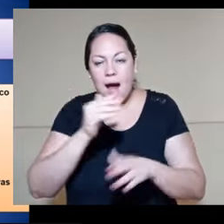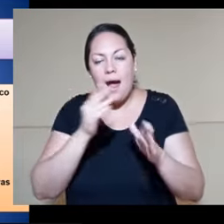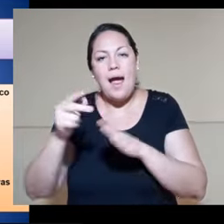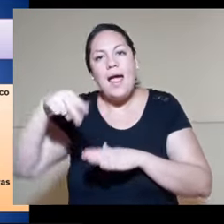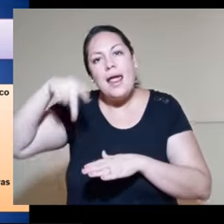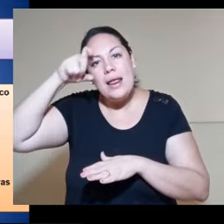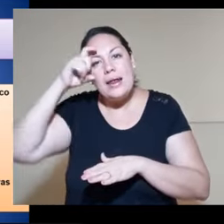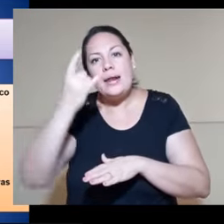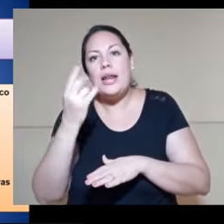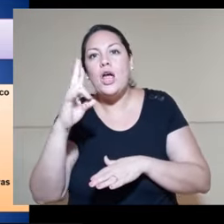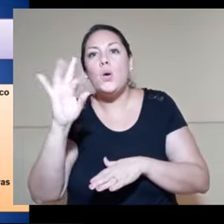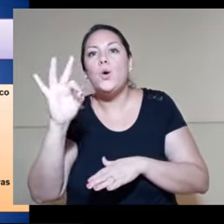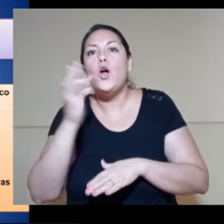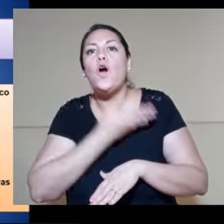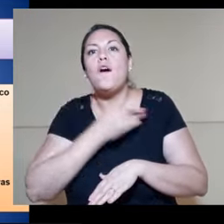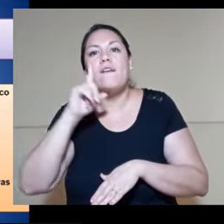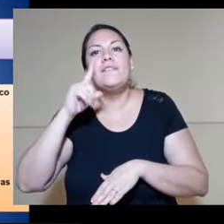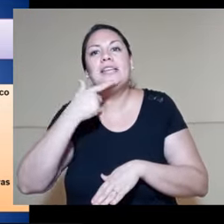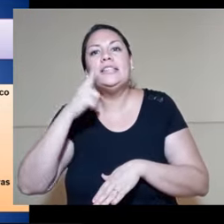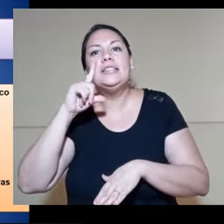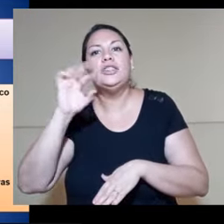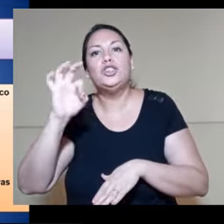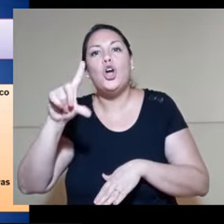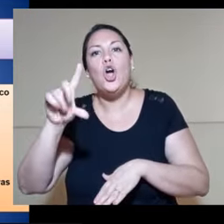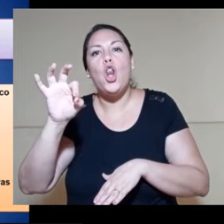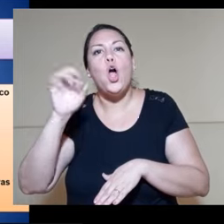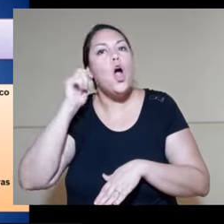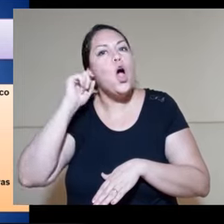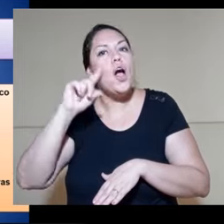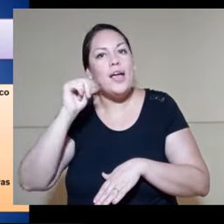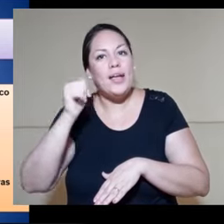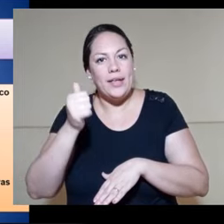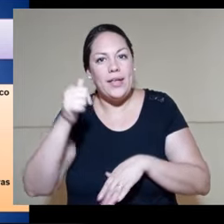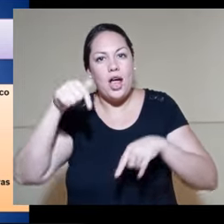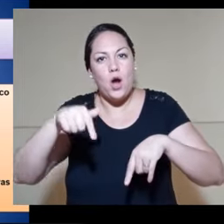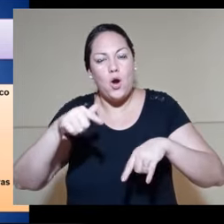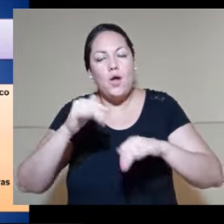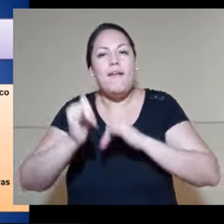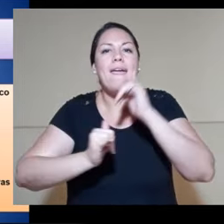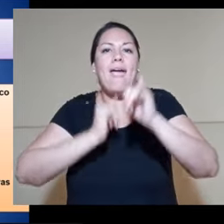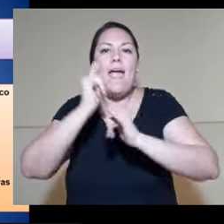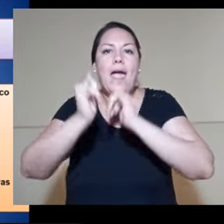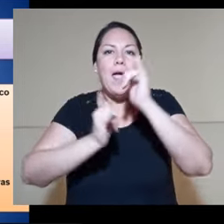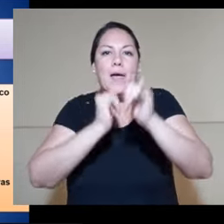sistema nervioso, ¿ya? Entonces vamos a ver todo lo relacionado con